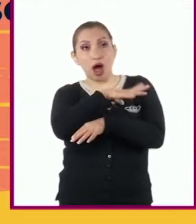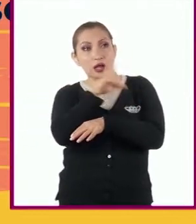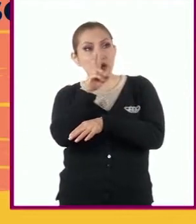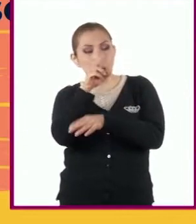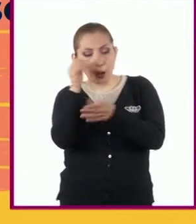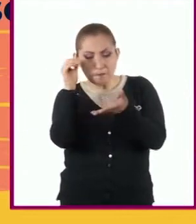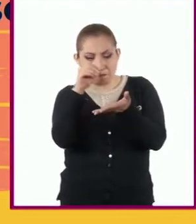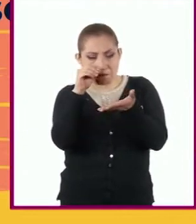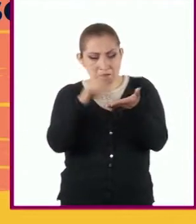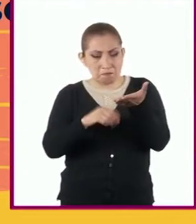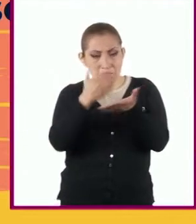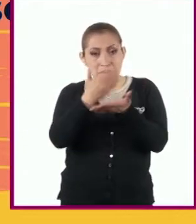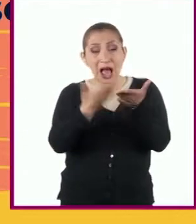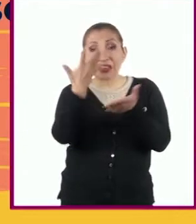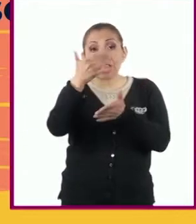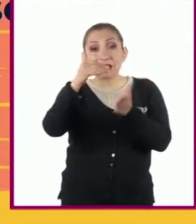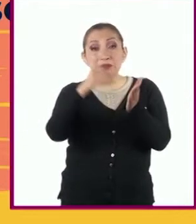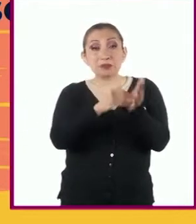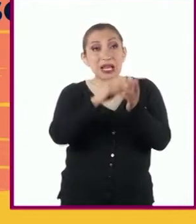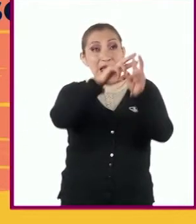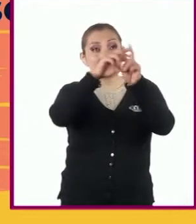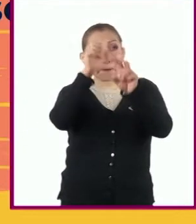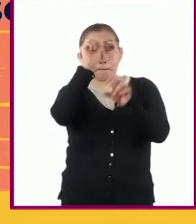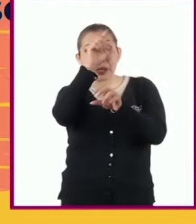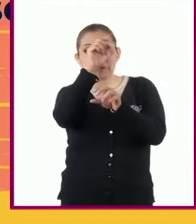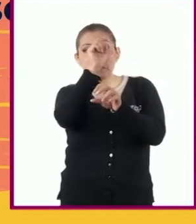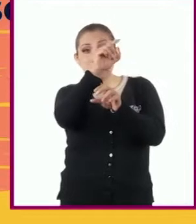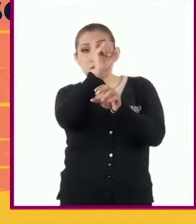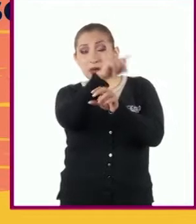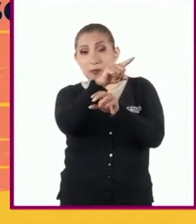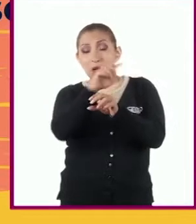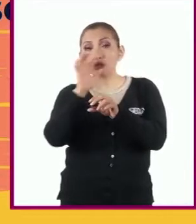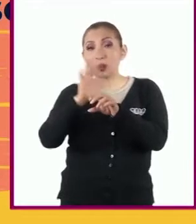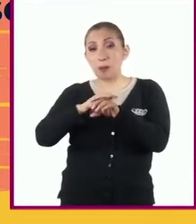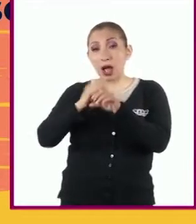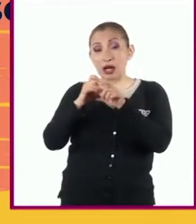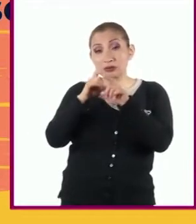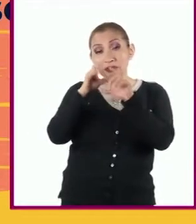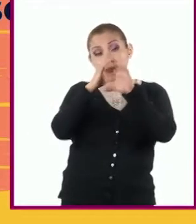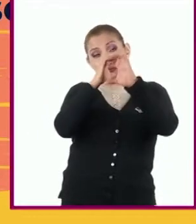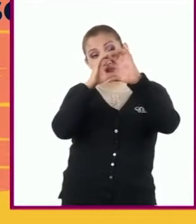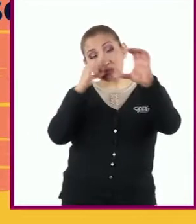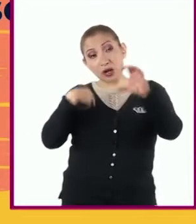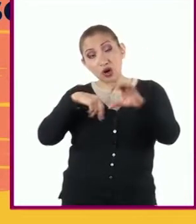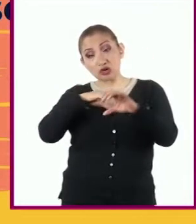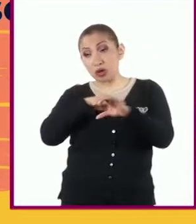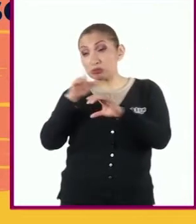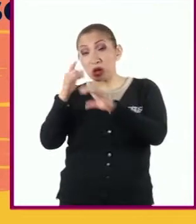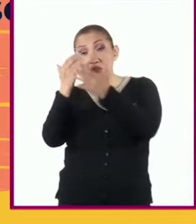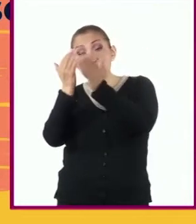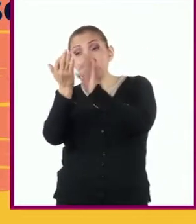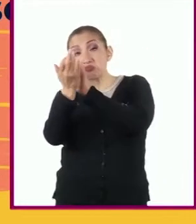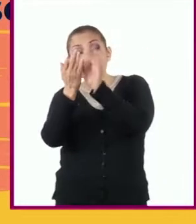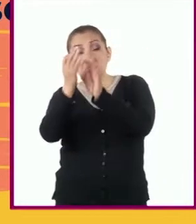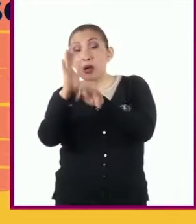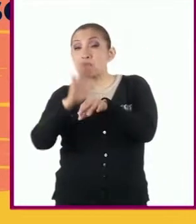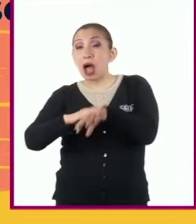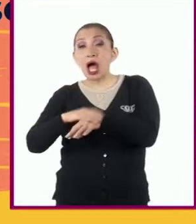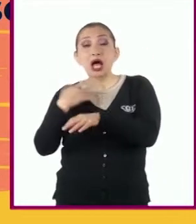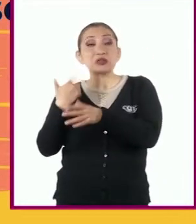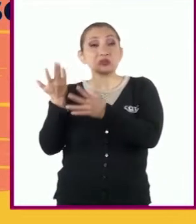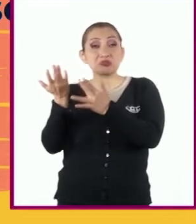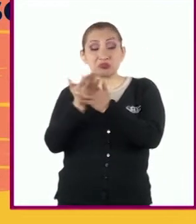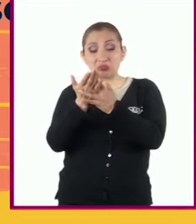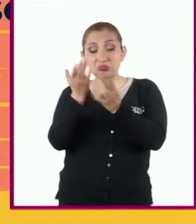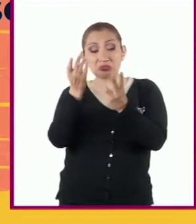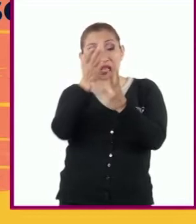un catálogo de 10.000 estrellas fijas, mientras el más extenso de los nuestros no contiene más de la